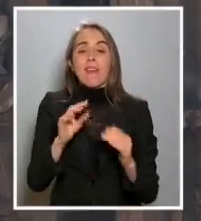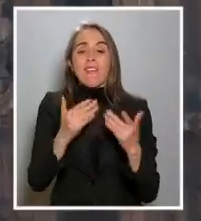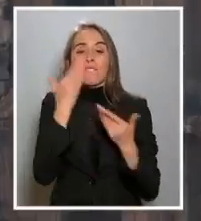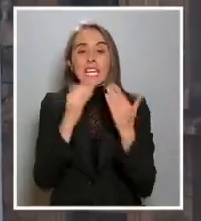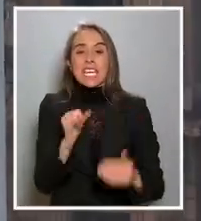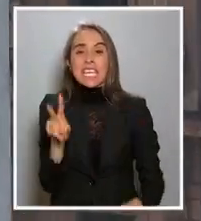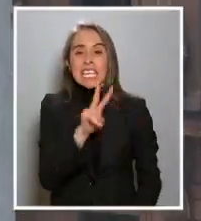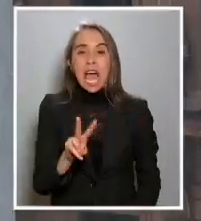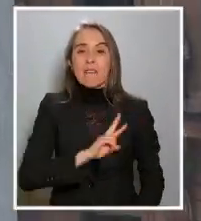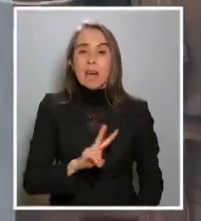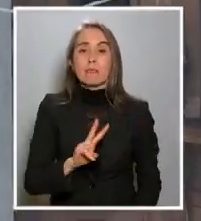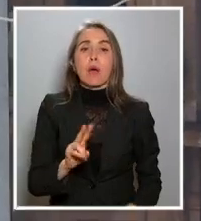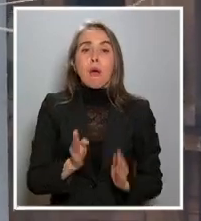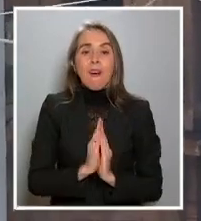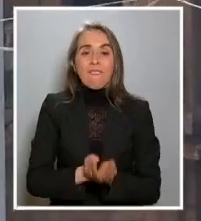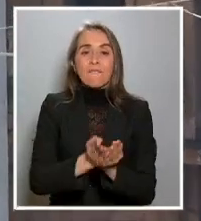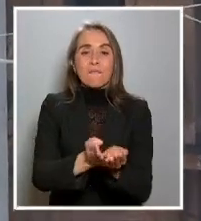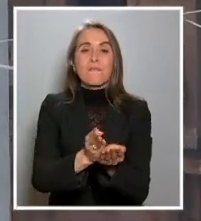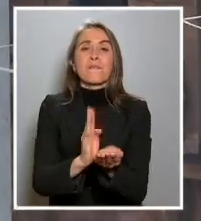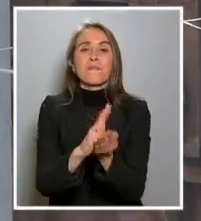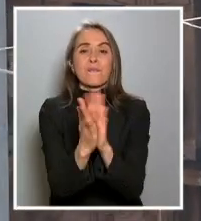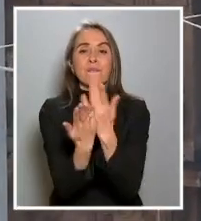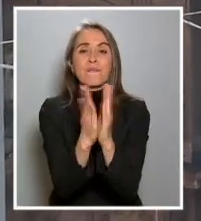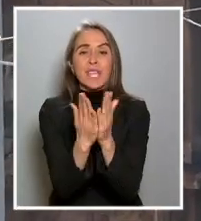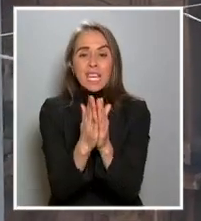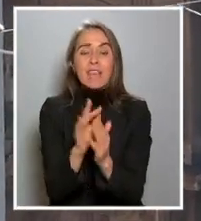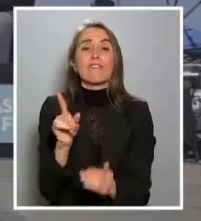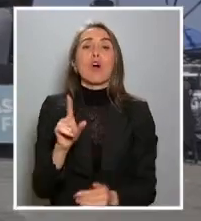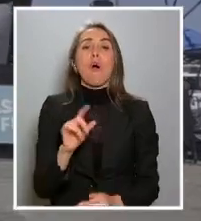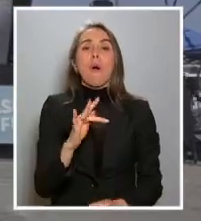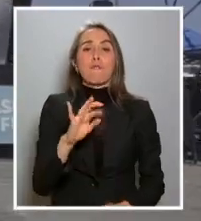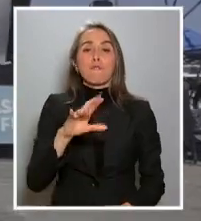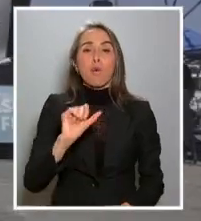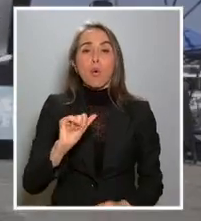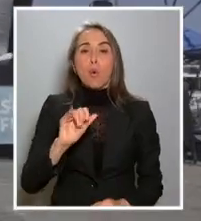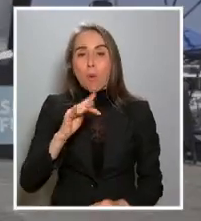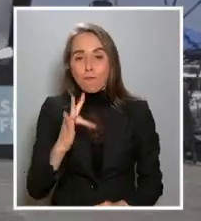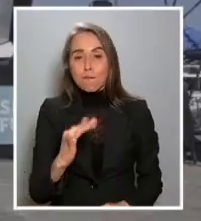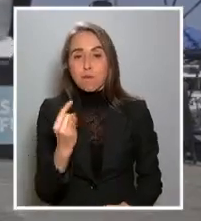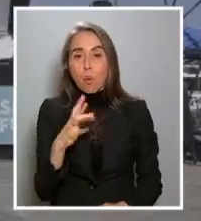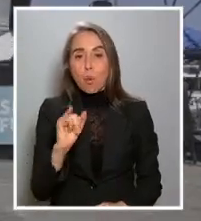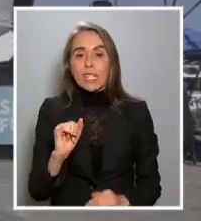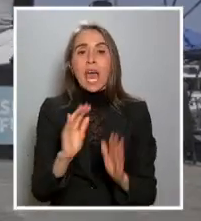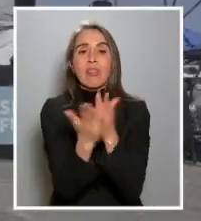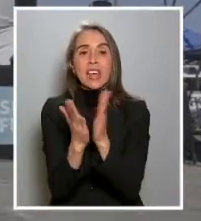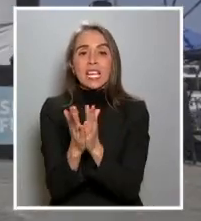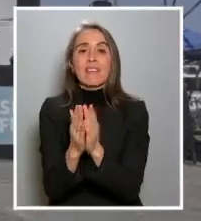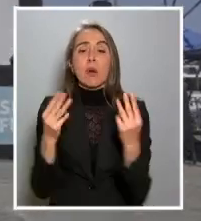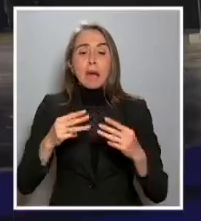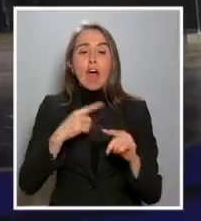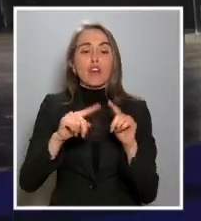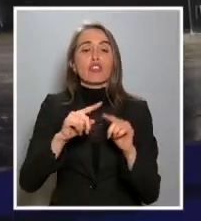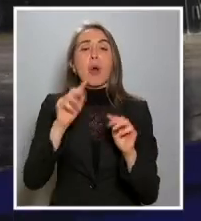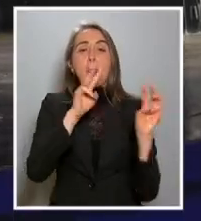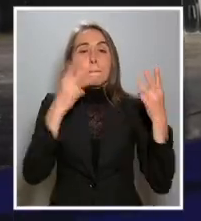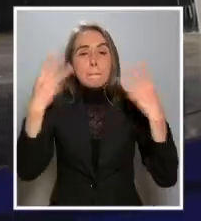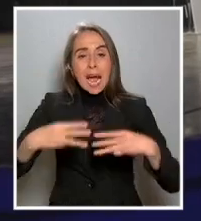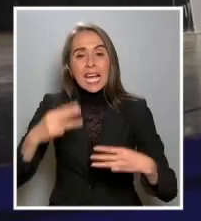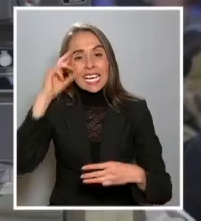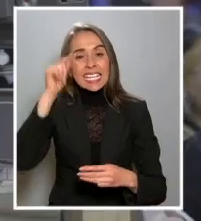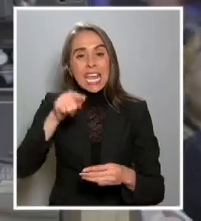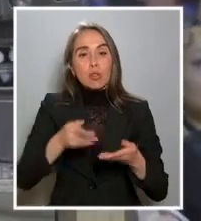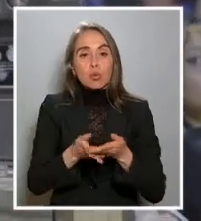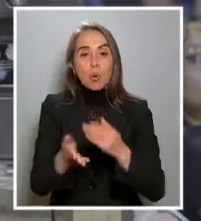la Bibliolancha en Chiloé, la Furia del Libro en Santiago, Cielos del Infinito en Magallanes, Teatro Puerto en Coquimbo o